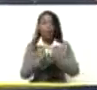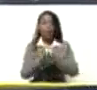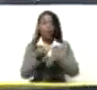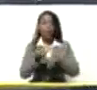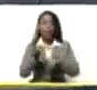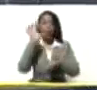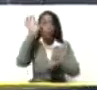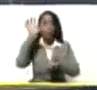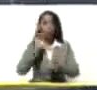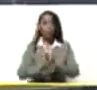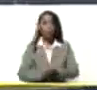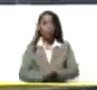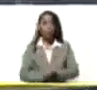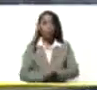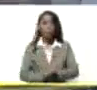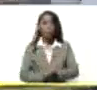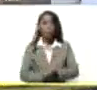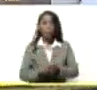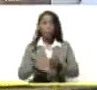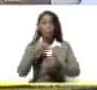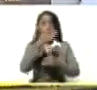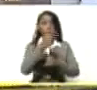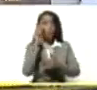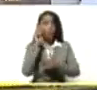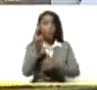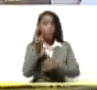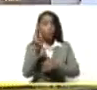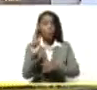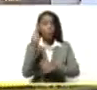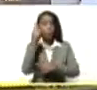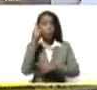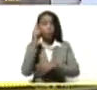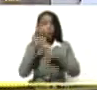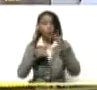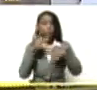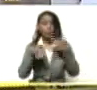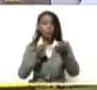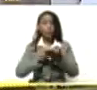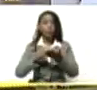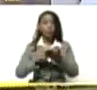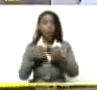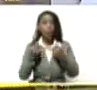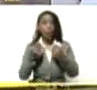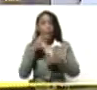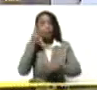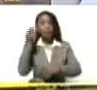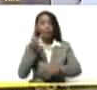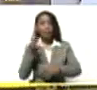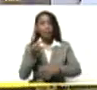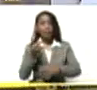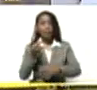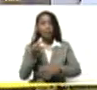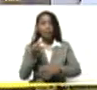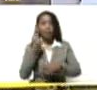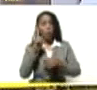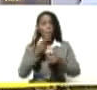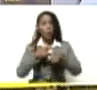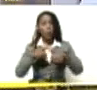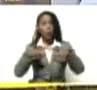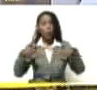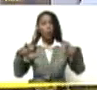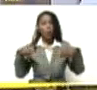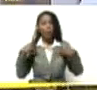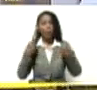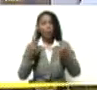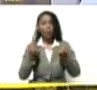patria, luego de ver los primeros elementos de una recuperación económica real, efectiva, de un crecimiento